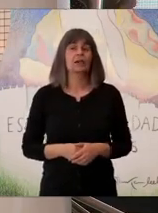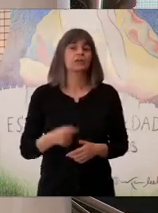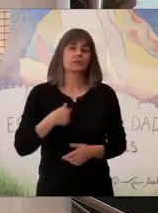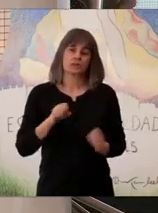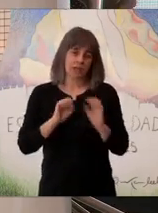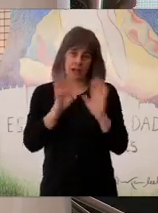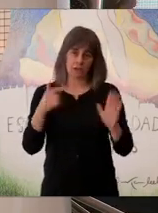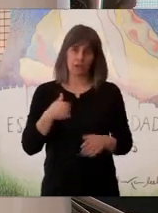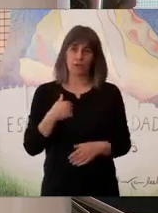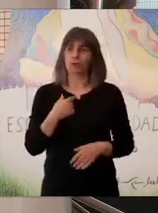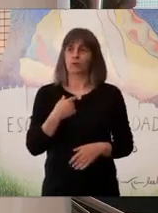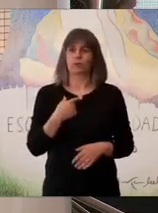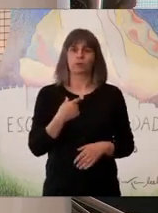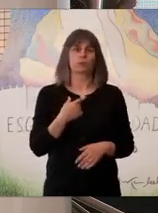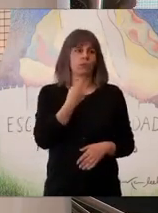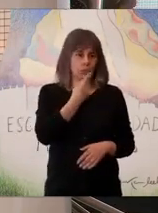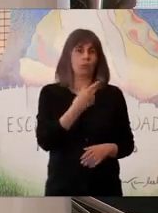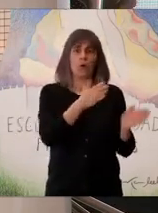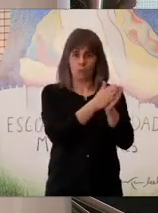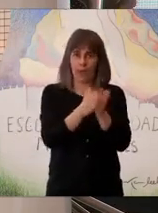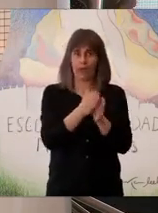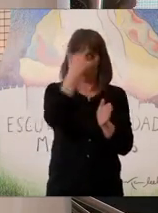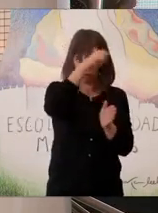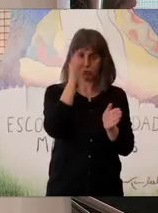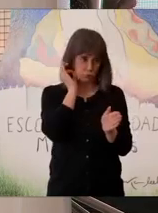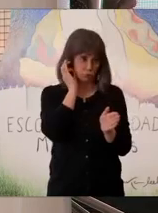voy a decir que no haya compañeros o compañeras que